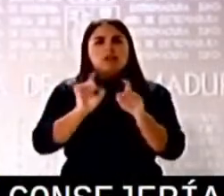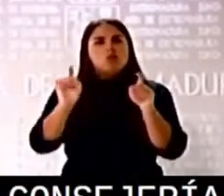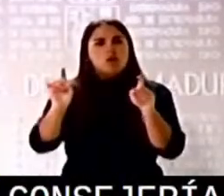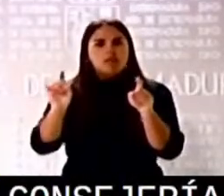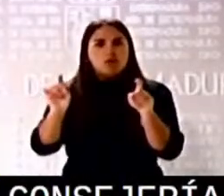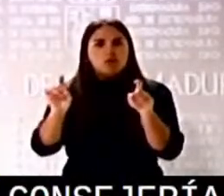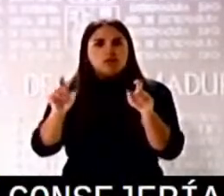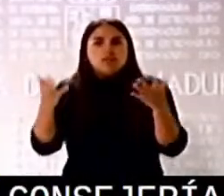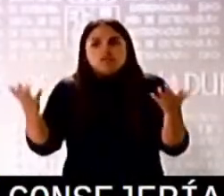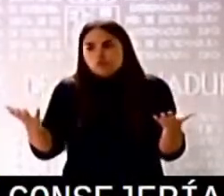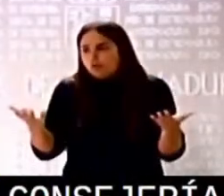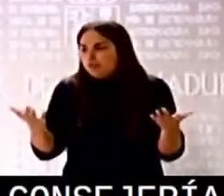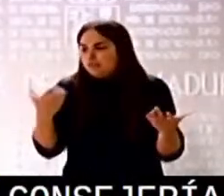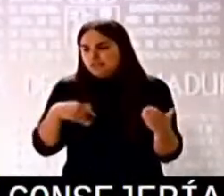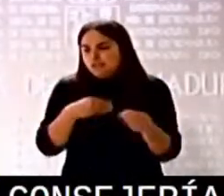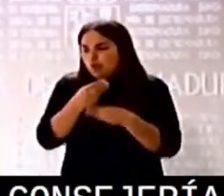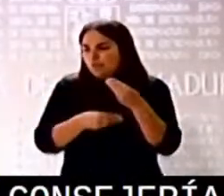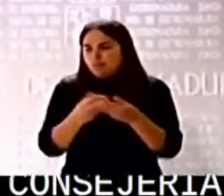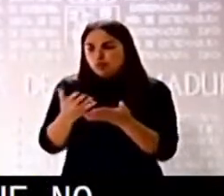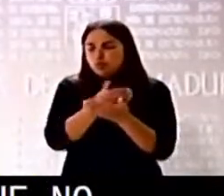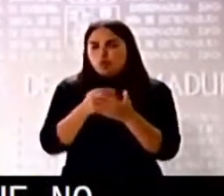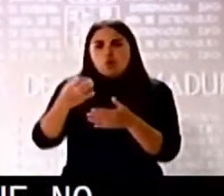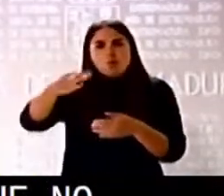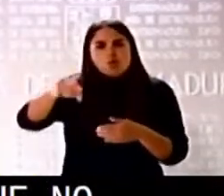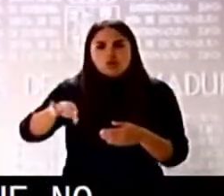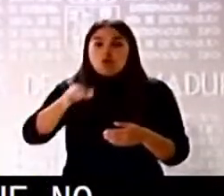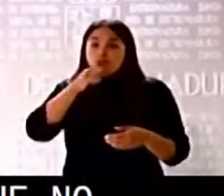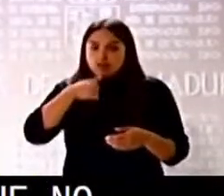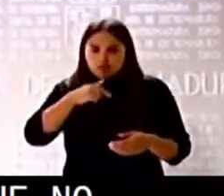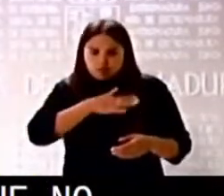en una rueda monográfica, porque no quisiera yo hoy